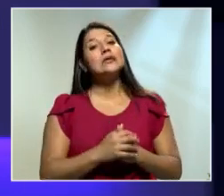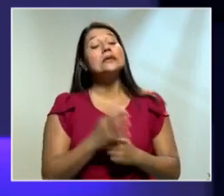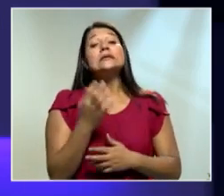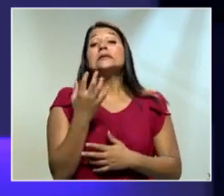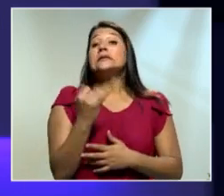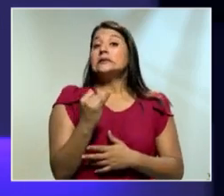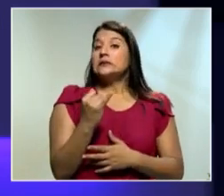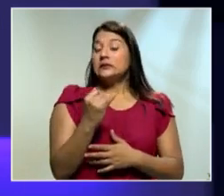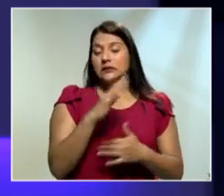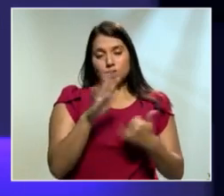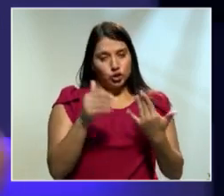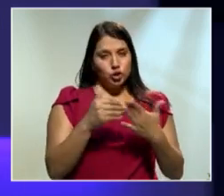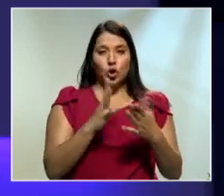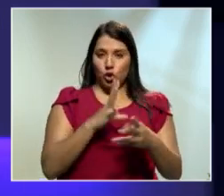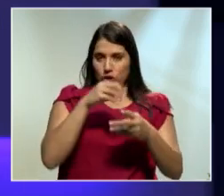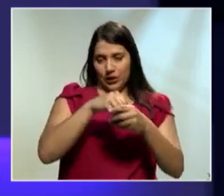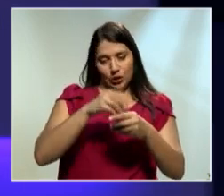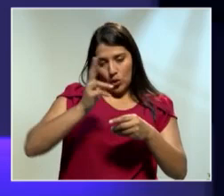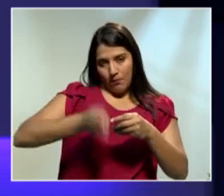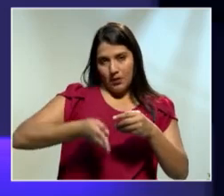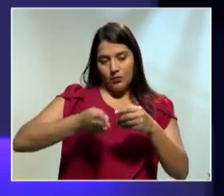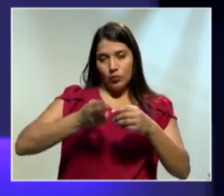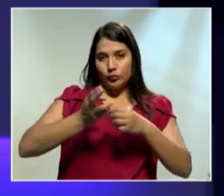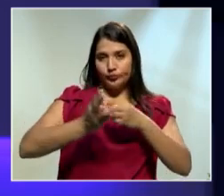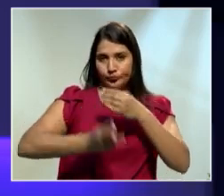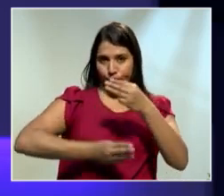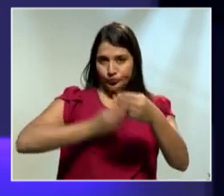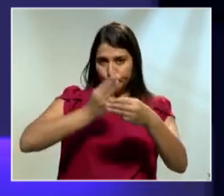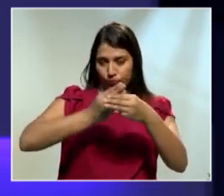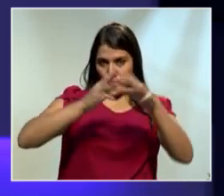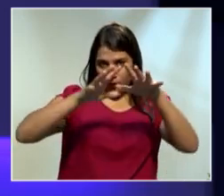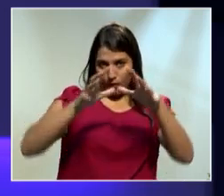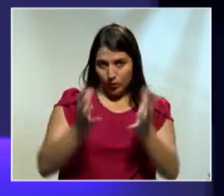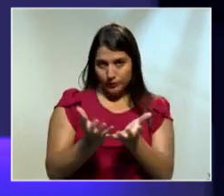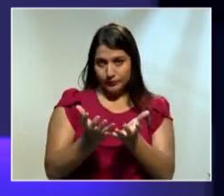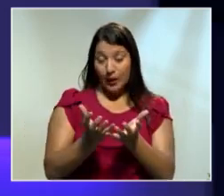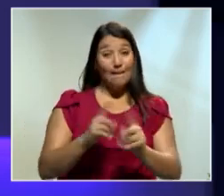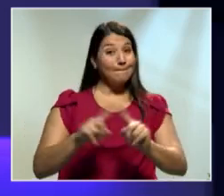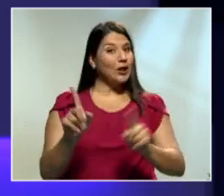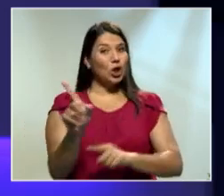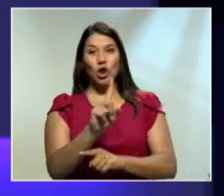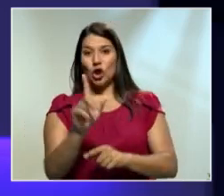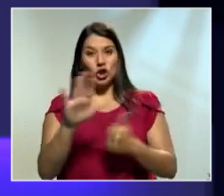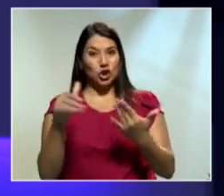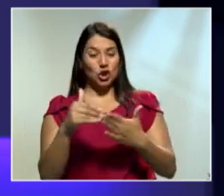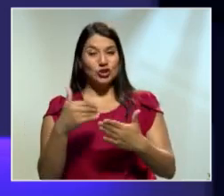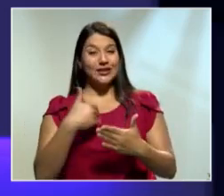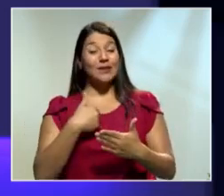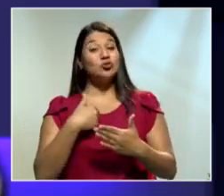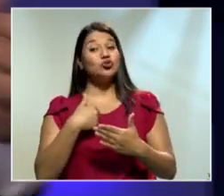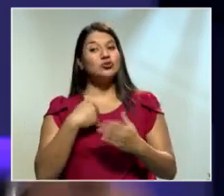todos estamos montados en la misma roca, no todos podemos decidir. Y